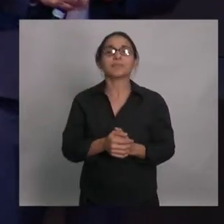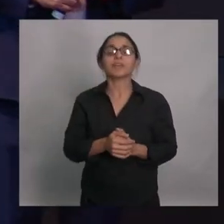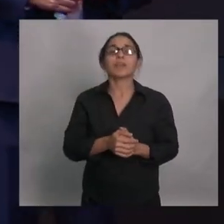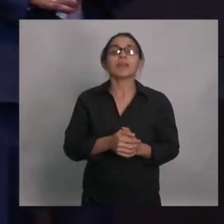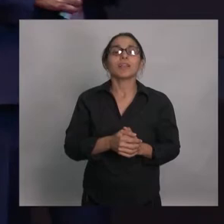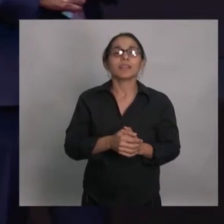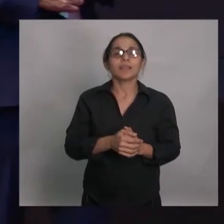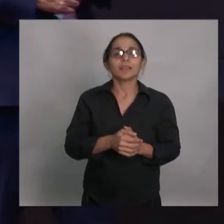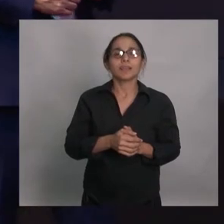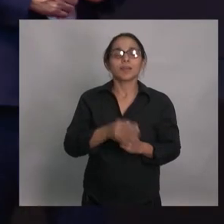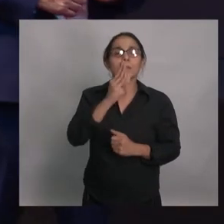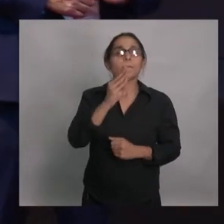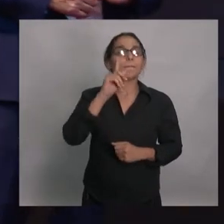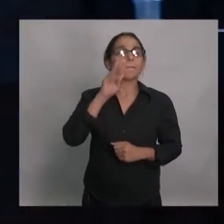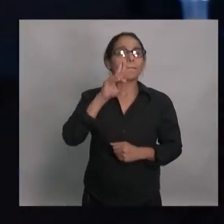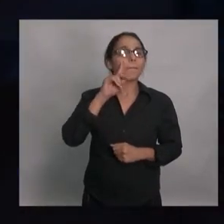plata